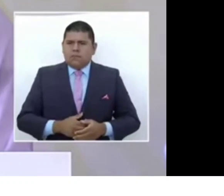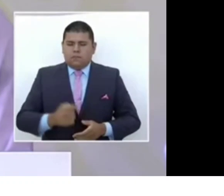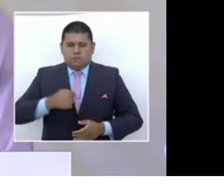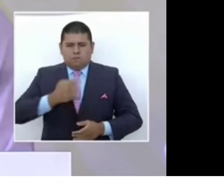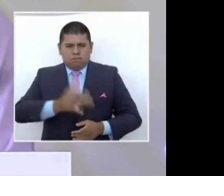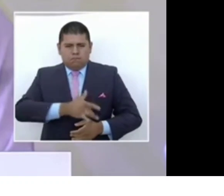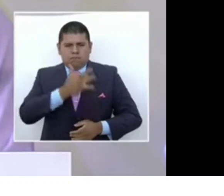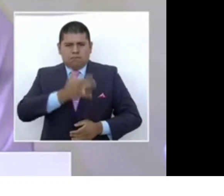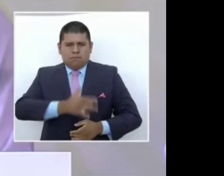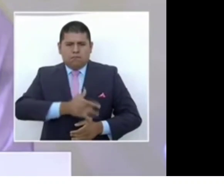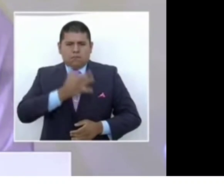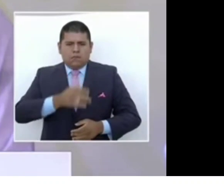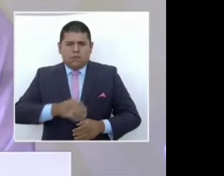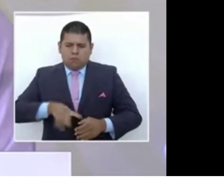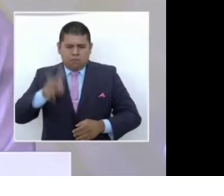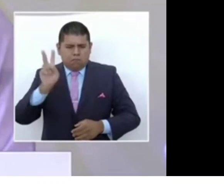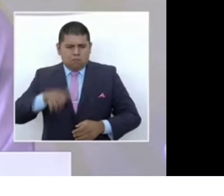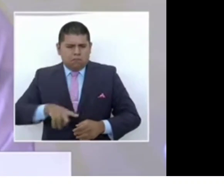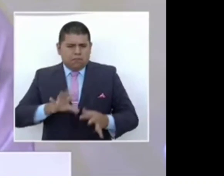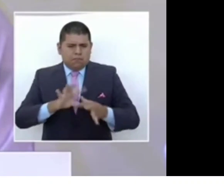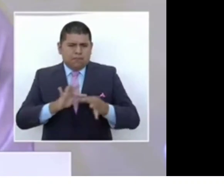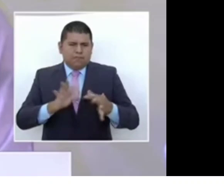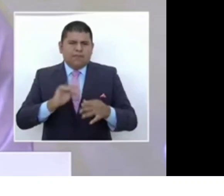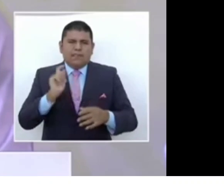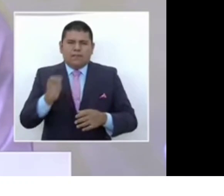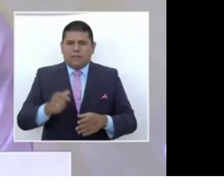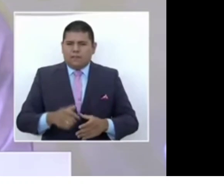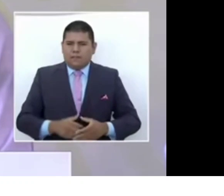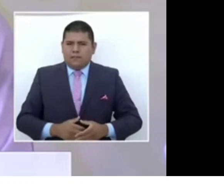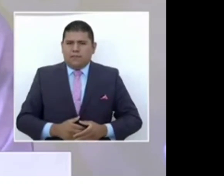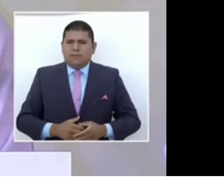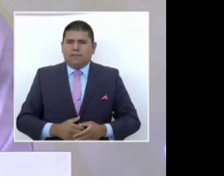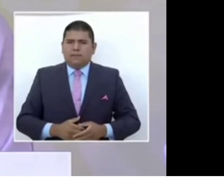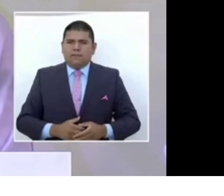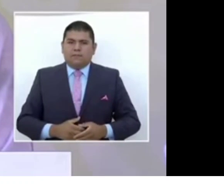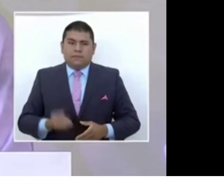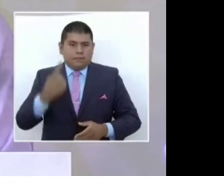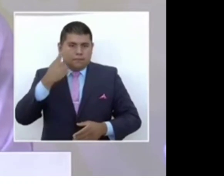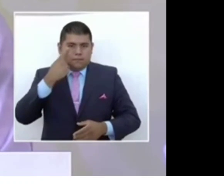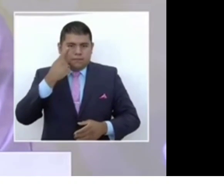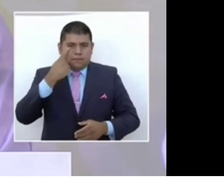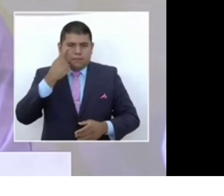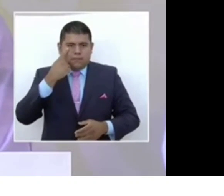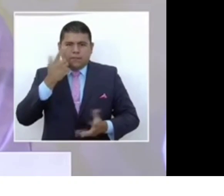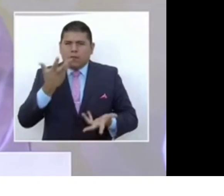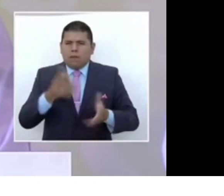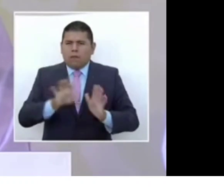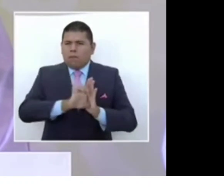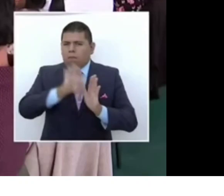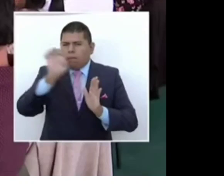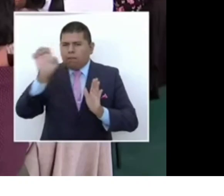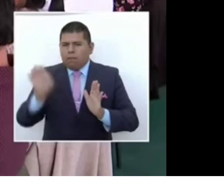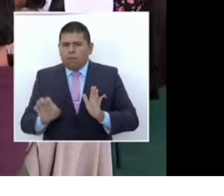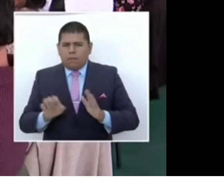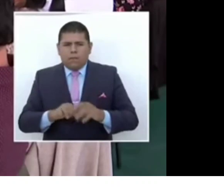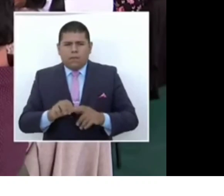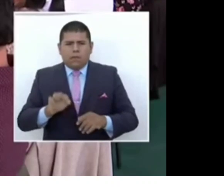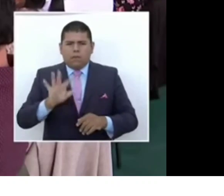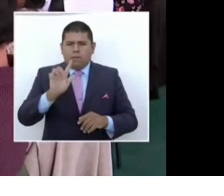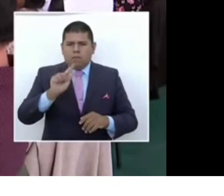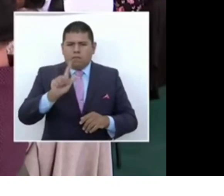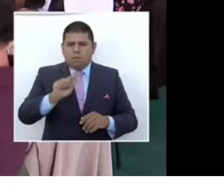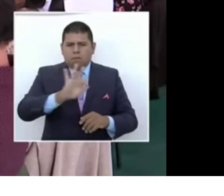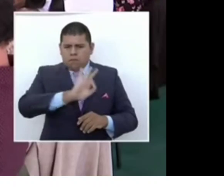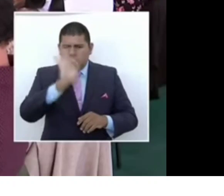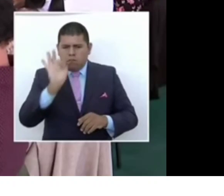decir con seguridad que a más del 70% de